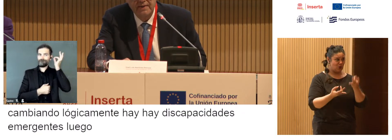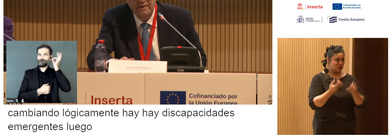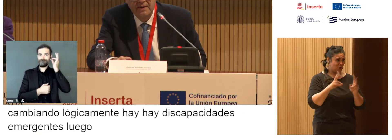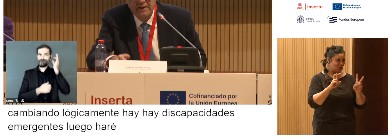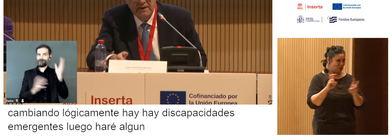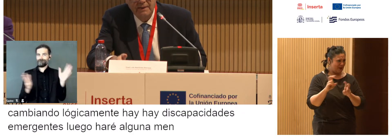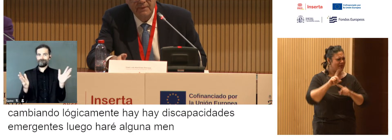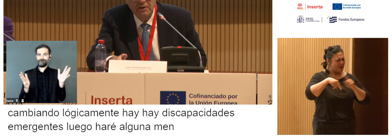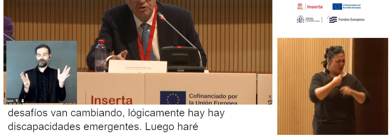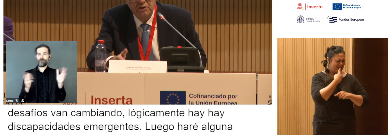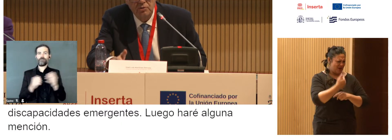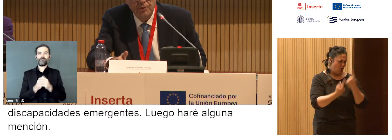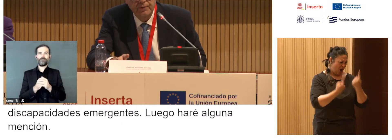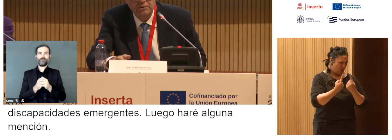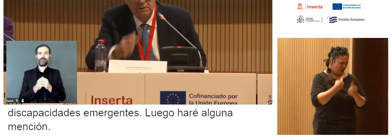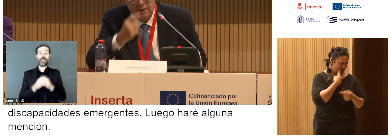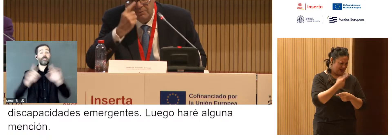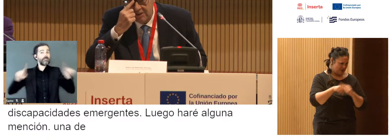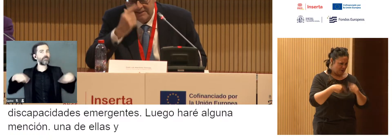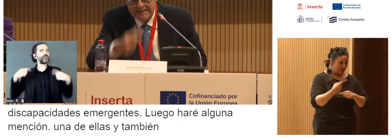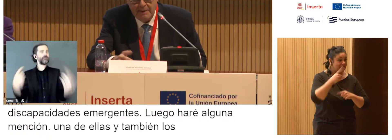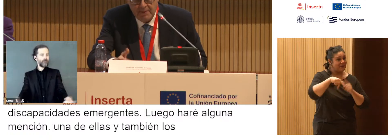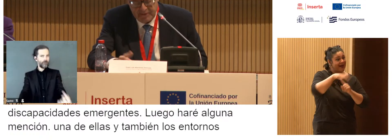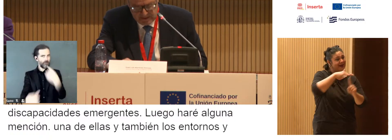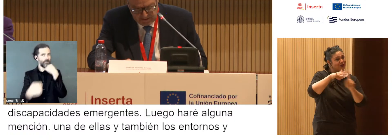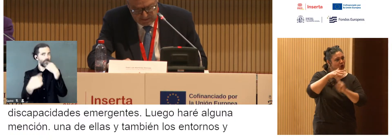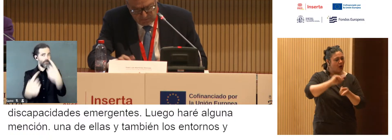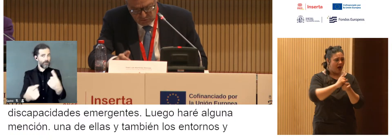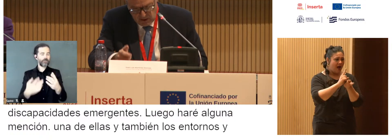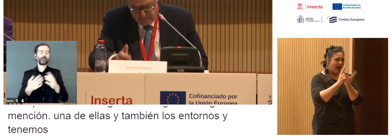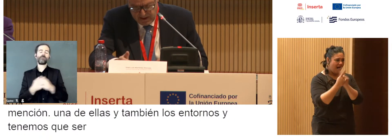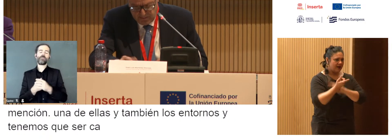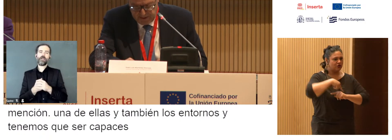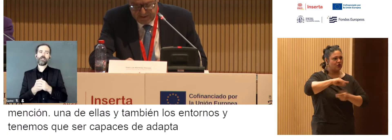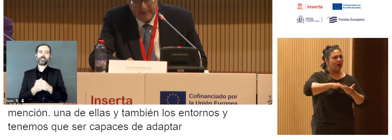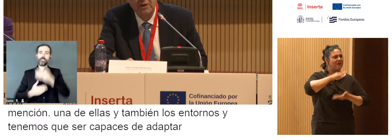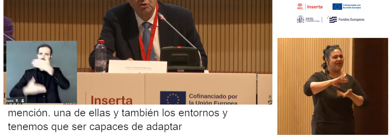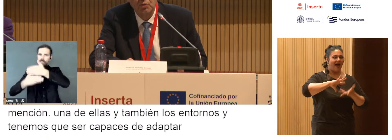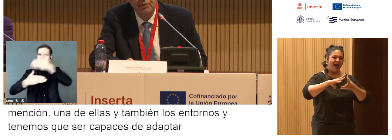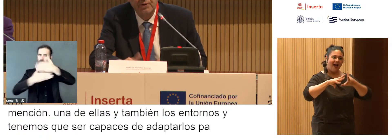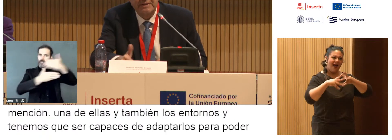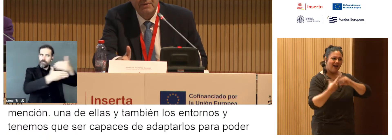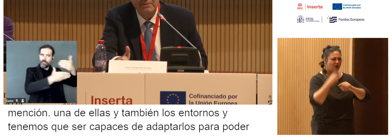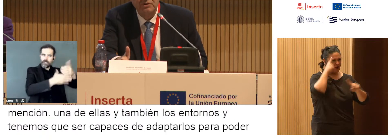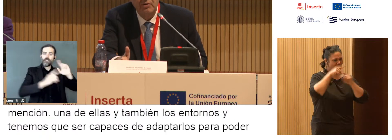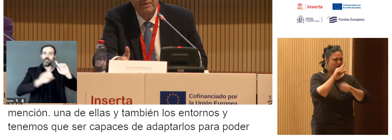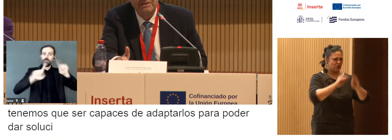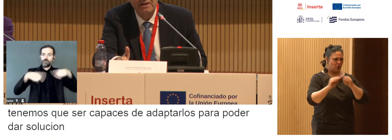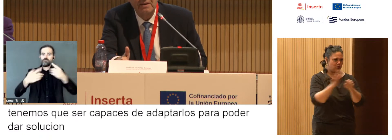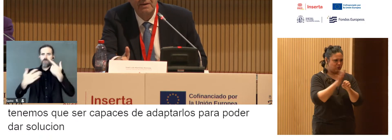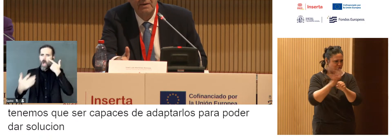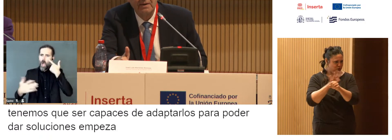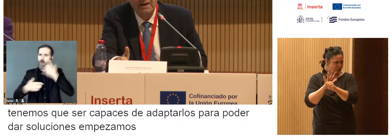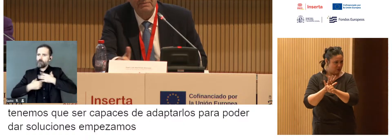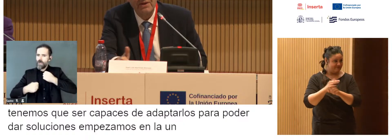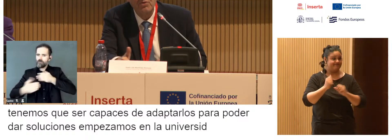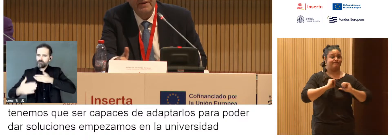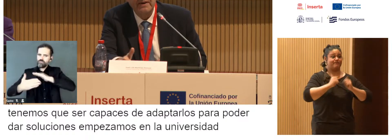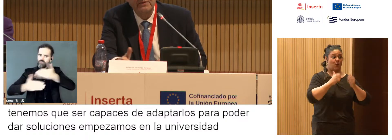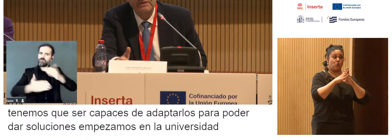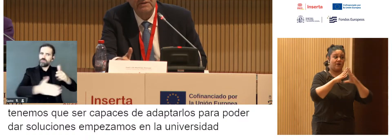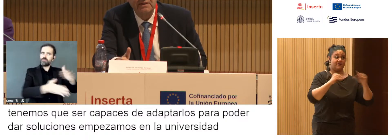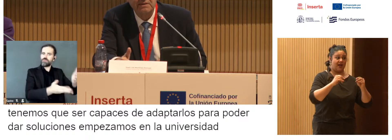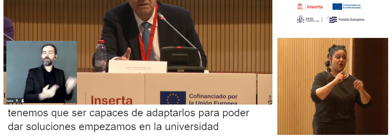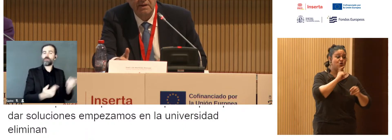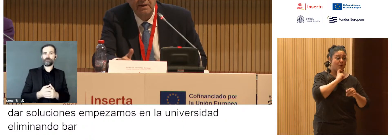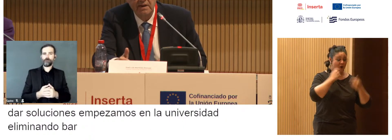alguna de ellas. Y también los entornos. Y tenemos que ser capaces de adaptarlos para poder dar soluciones. Empezamos en la universidad eliminando